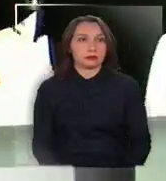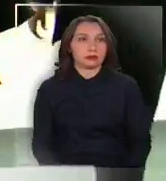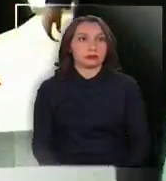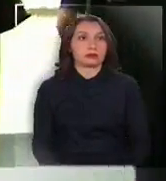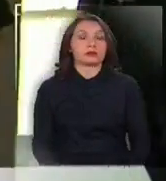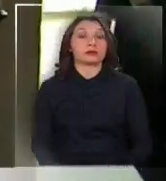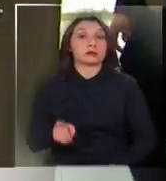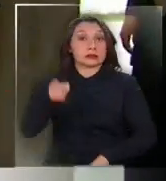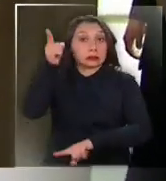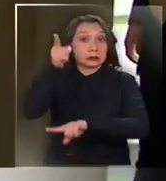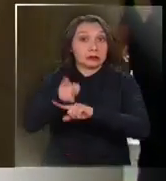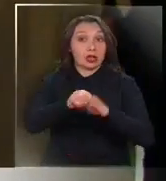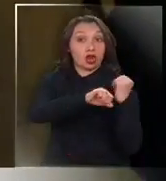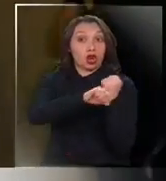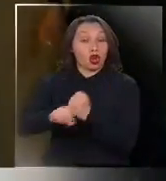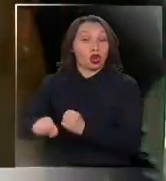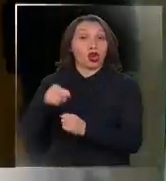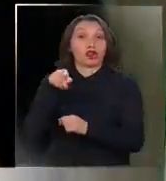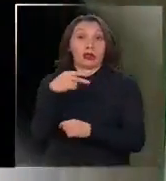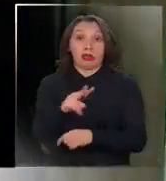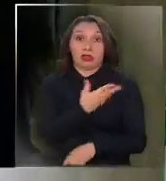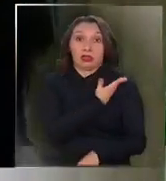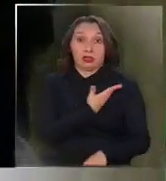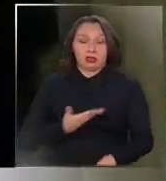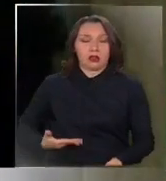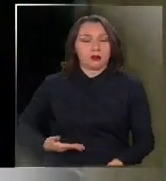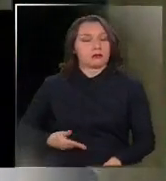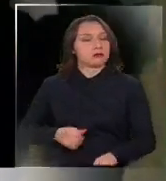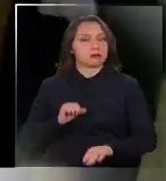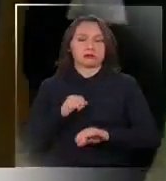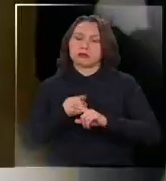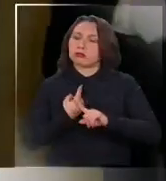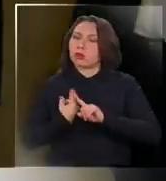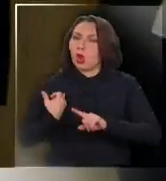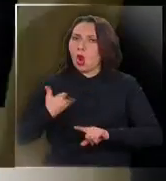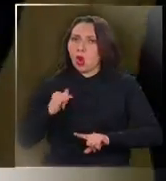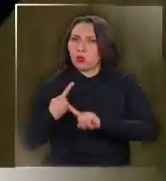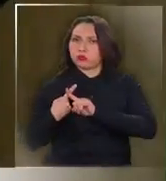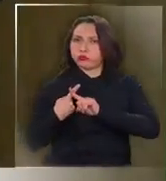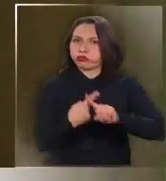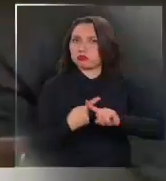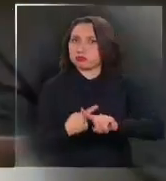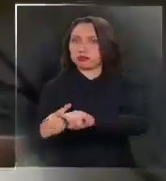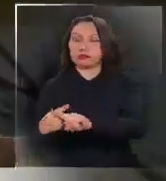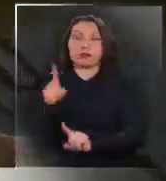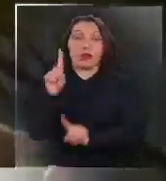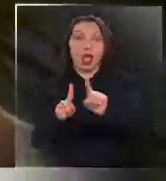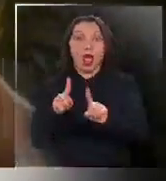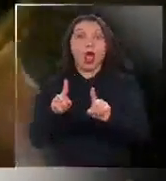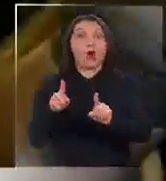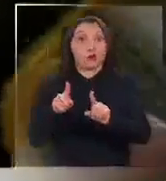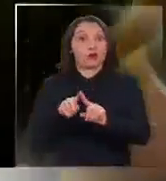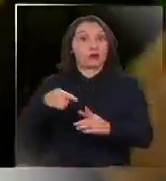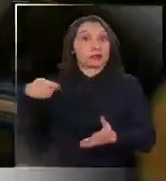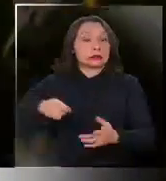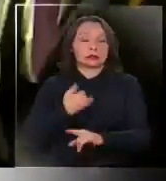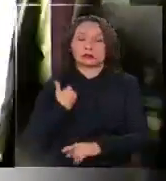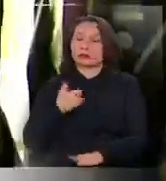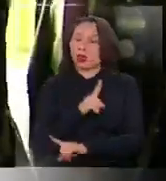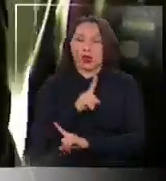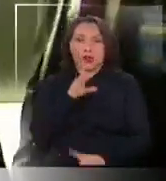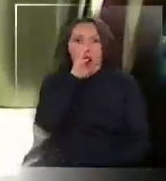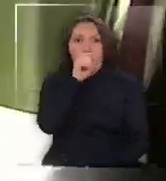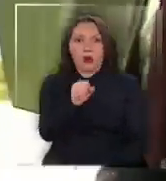Una medida que la oposición demócrata ha rechazado en bloque desde que comenzó a regir. Algunos congresistas no aguantaron más